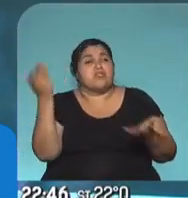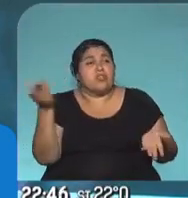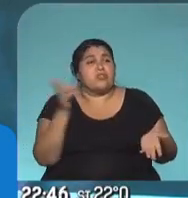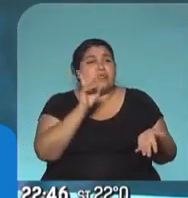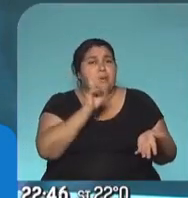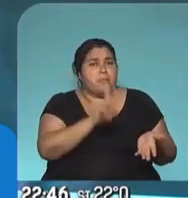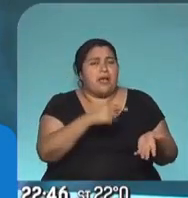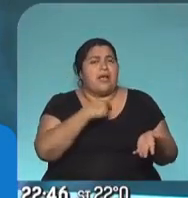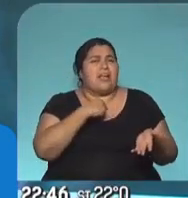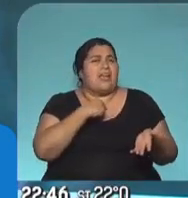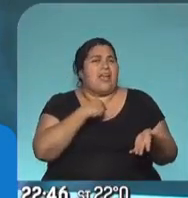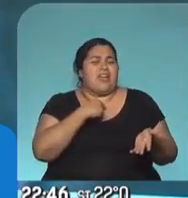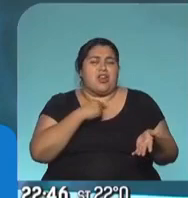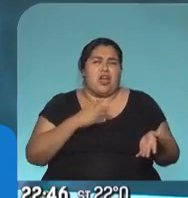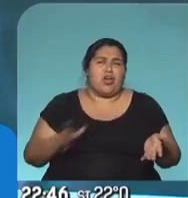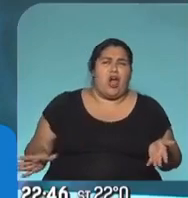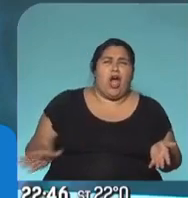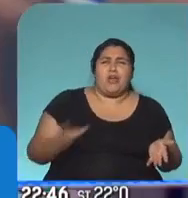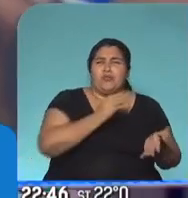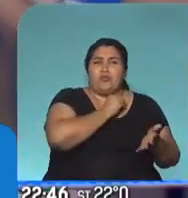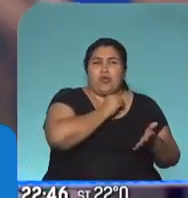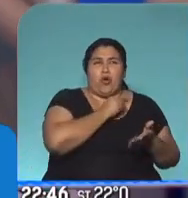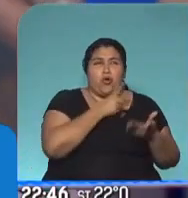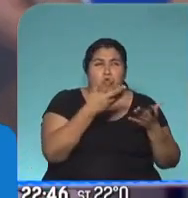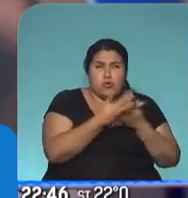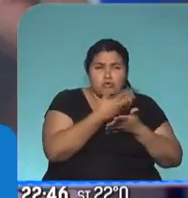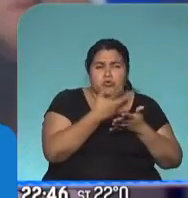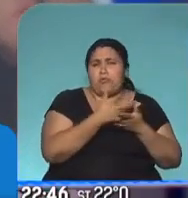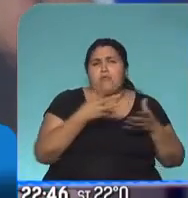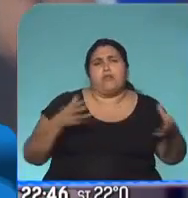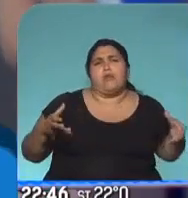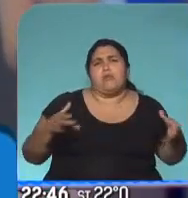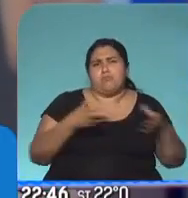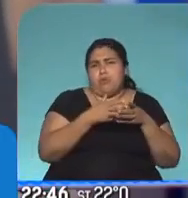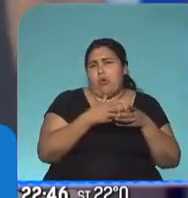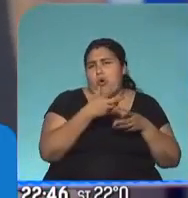unificar a todas esas personas que son perjudicadas en un solo movimiento. Y de Francia nos vamos